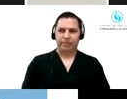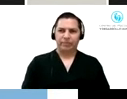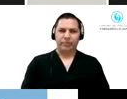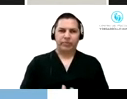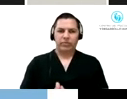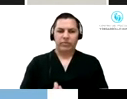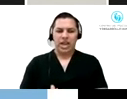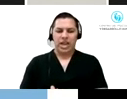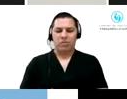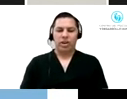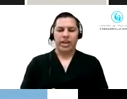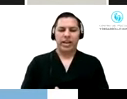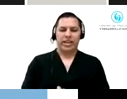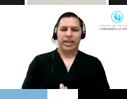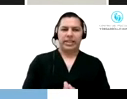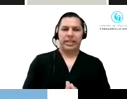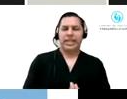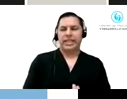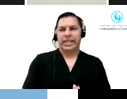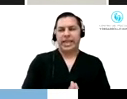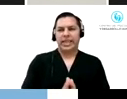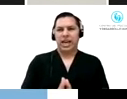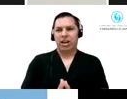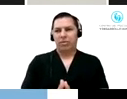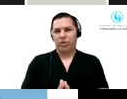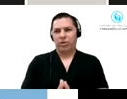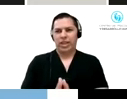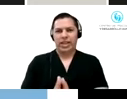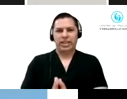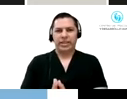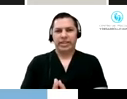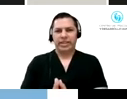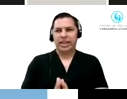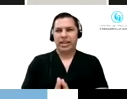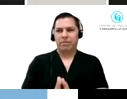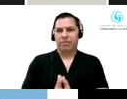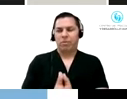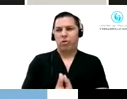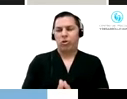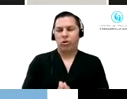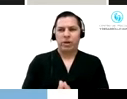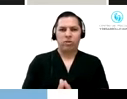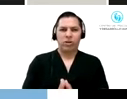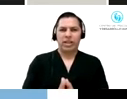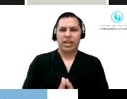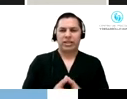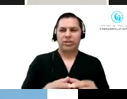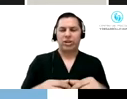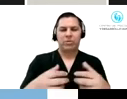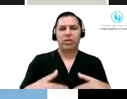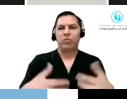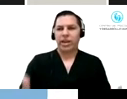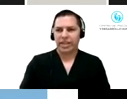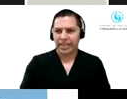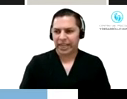rechazado. A la mujer, ni siquiera se le da la oportunidad de ser rechazada por no cumplir con un estándar, sino